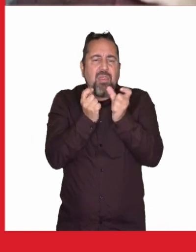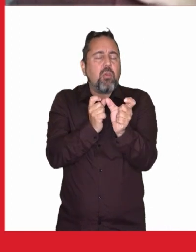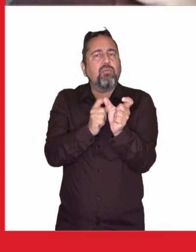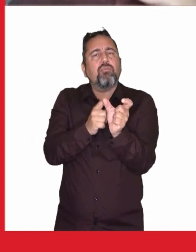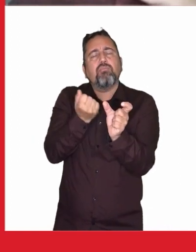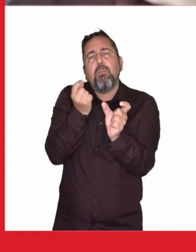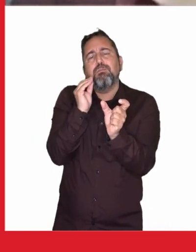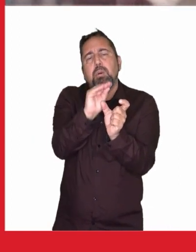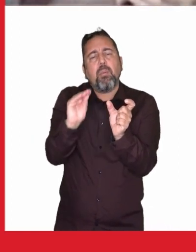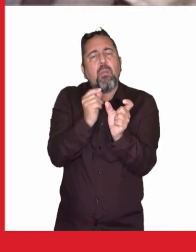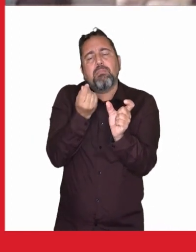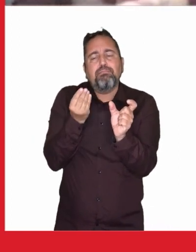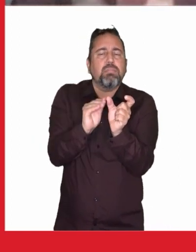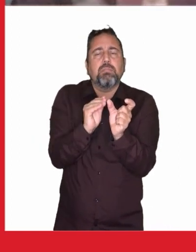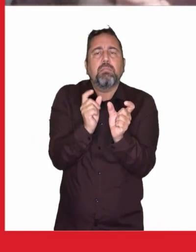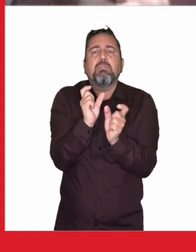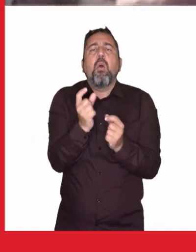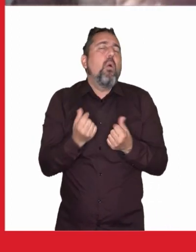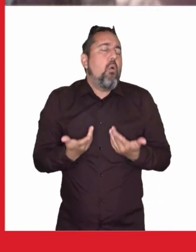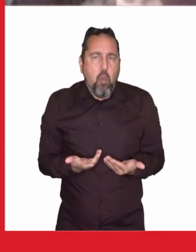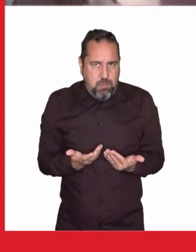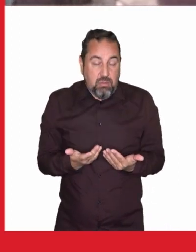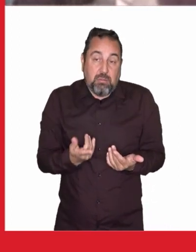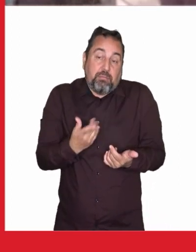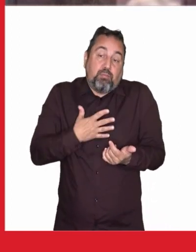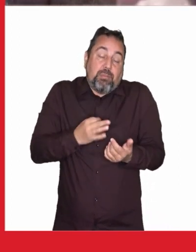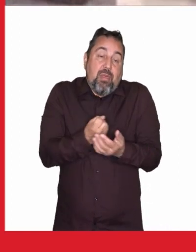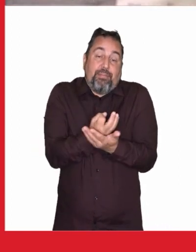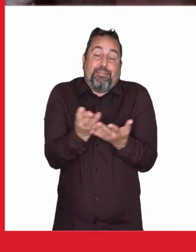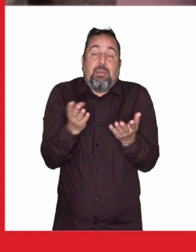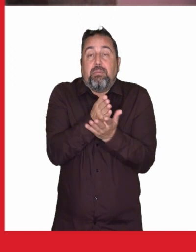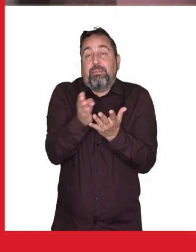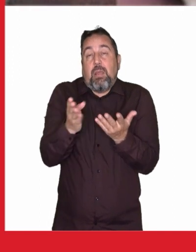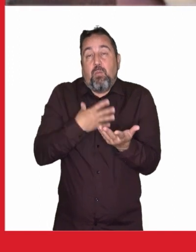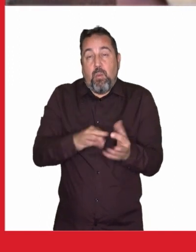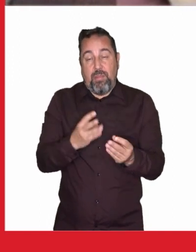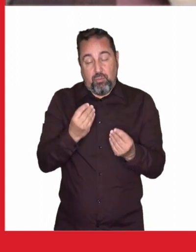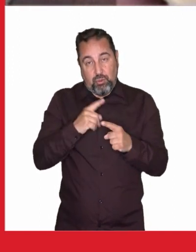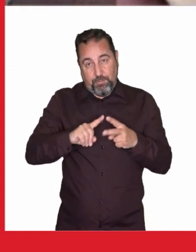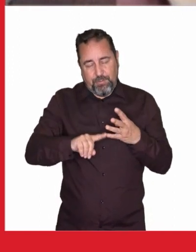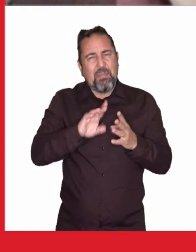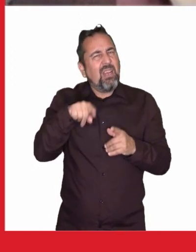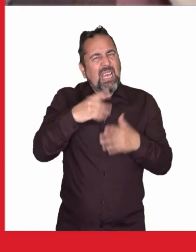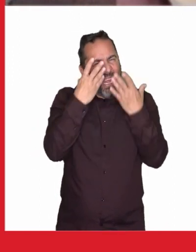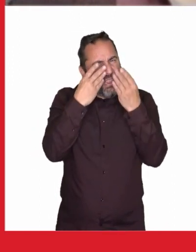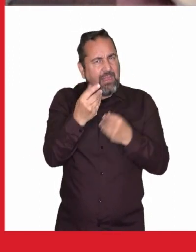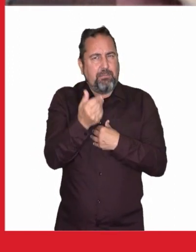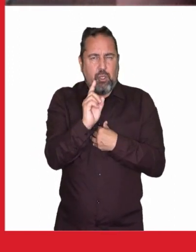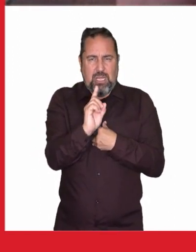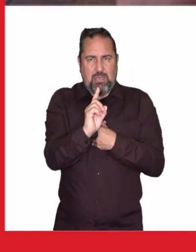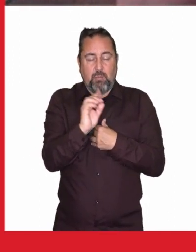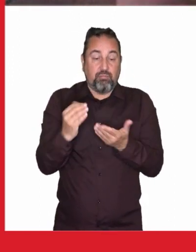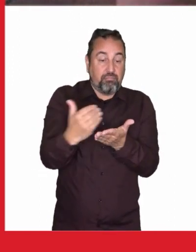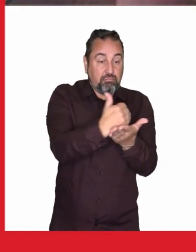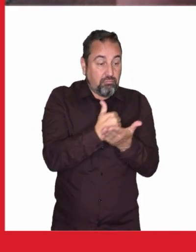posible. ¿Cómo fijamos los precios? ¿Vale? Entonces, aquí ya hay muchas posibilidades.